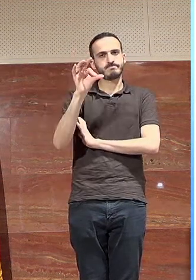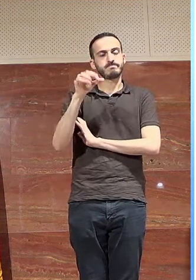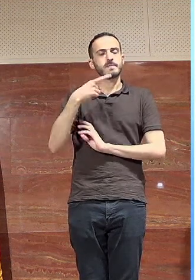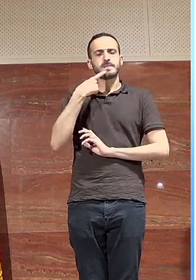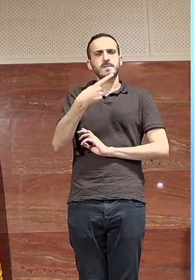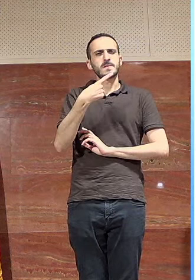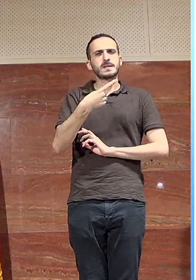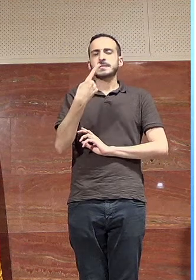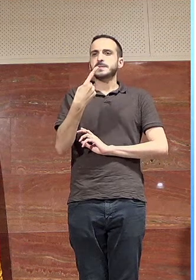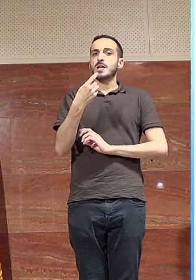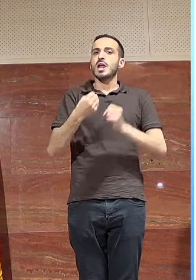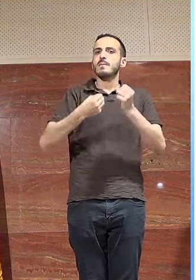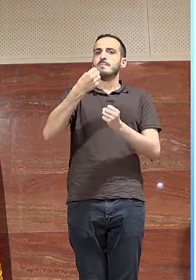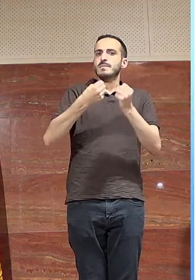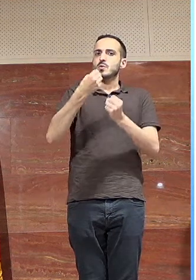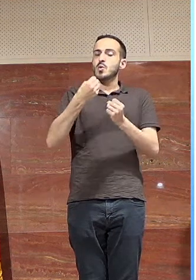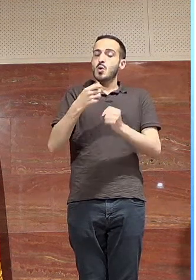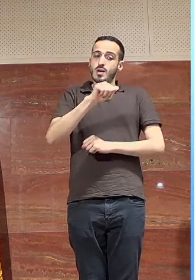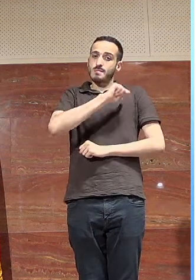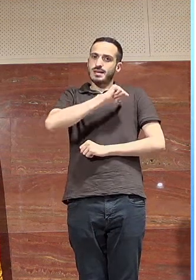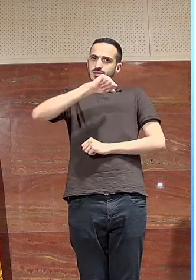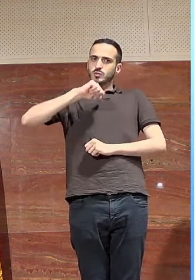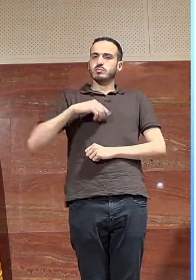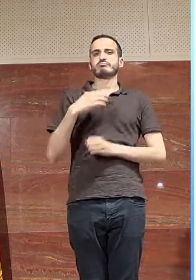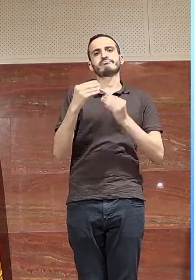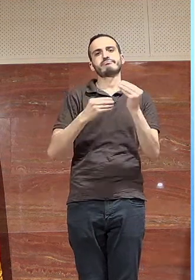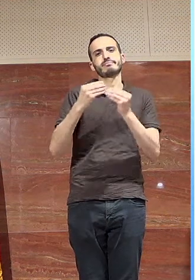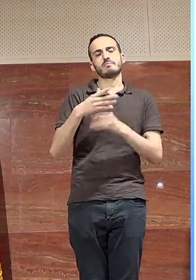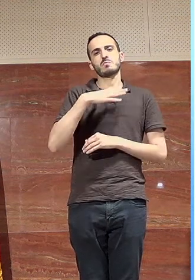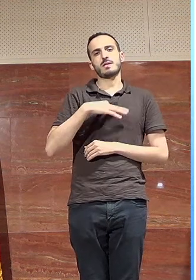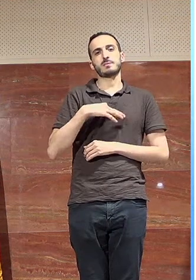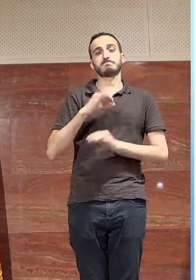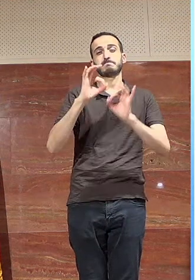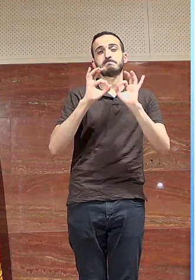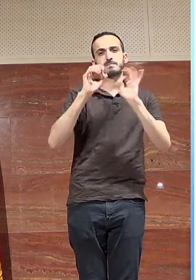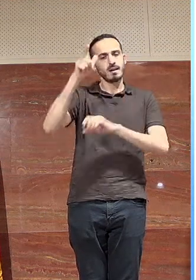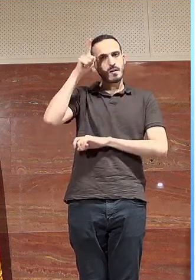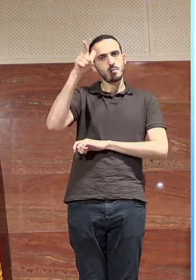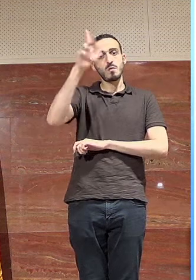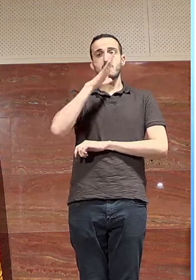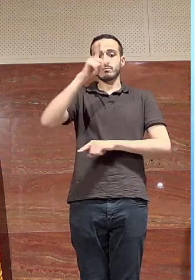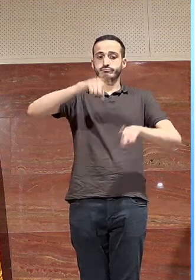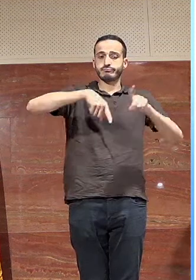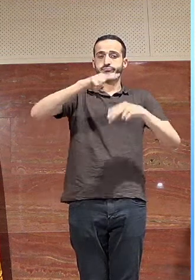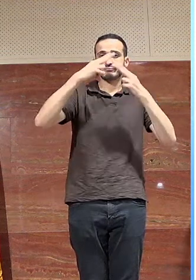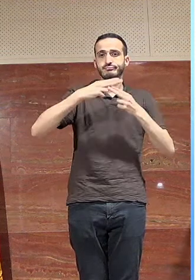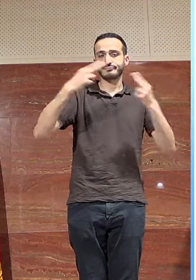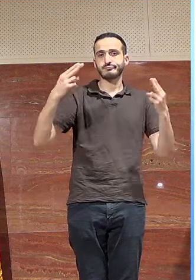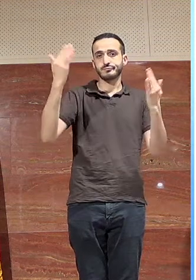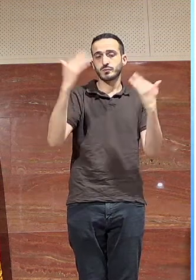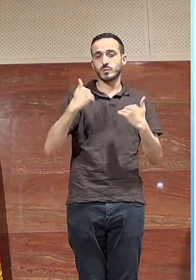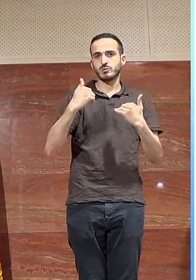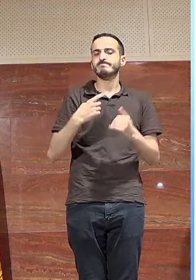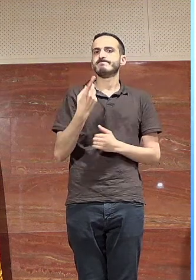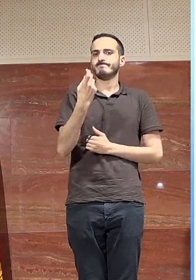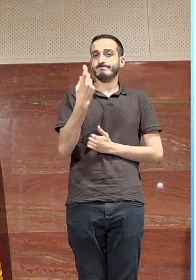seguir utilizando el vehículo particular, sobre todo en zonas rurales donde no tienen transporte público y bueno, pues es